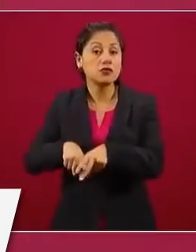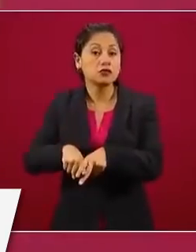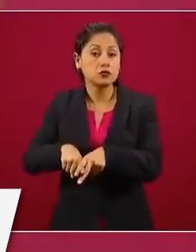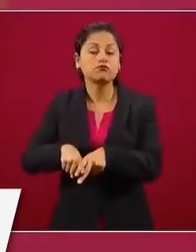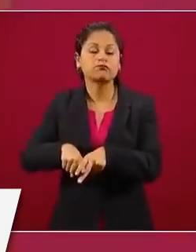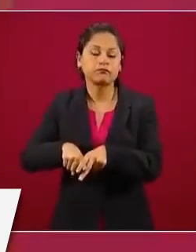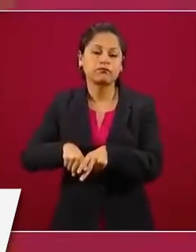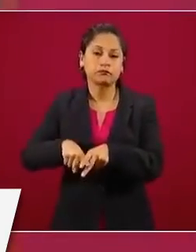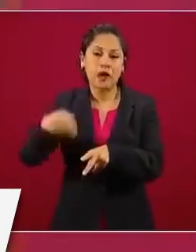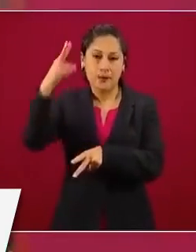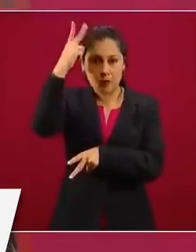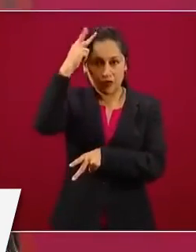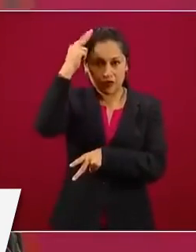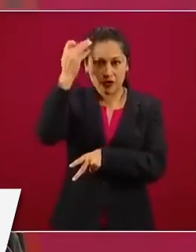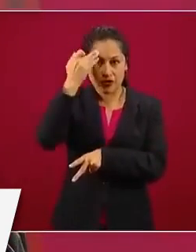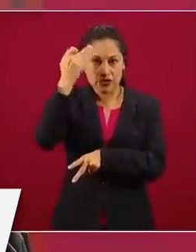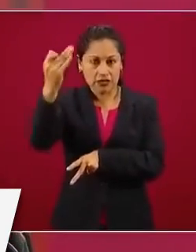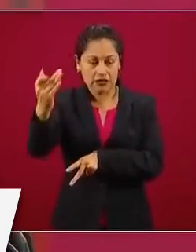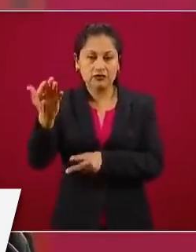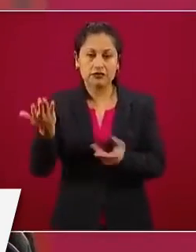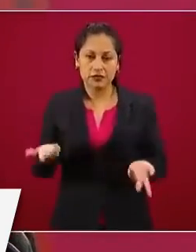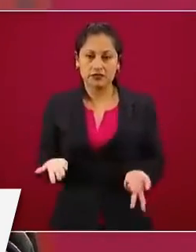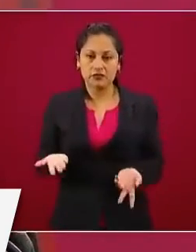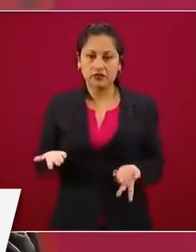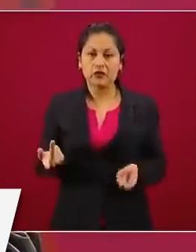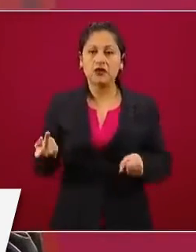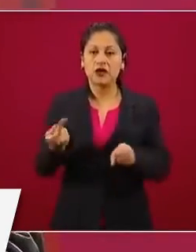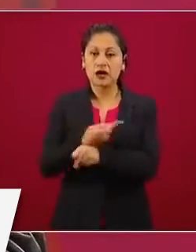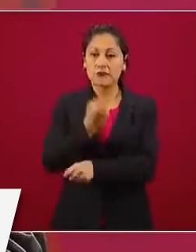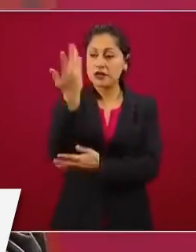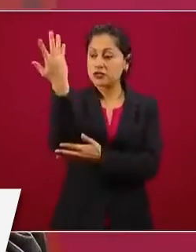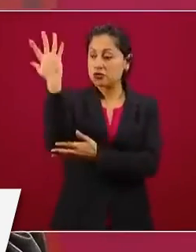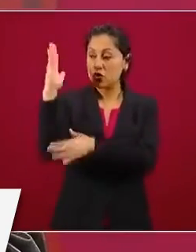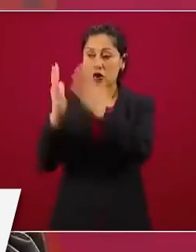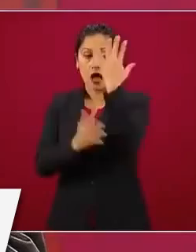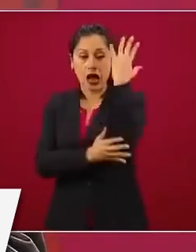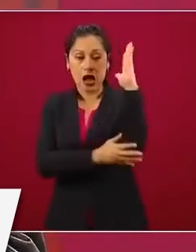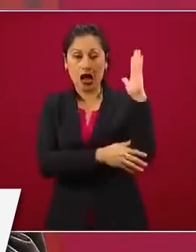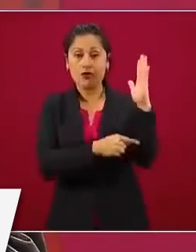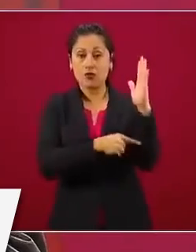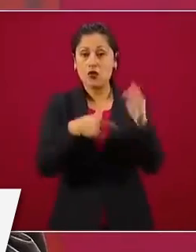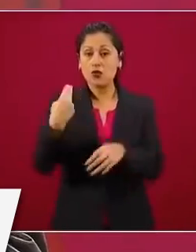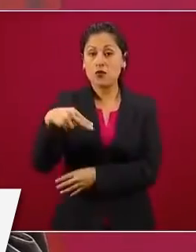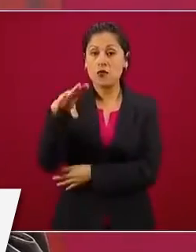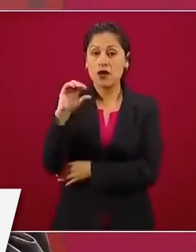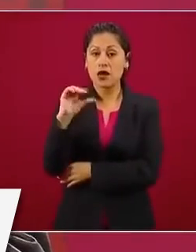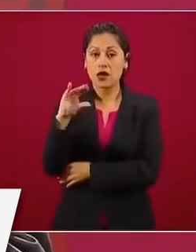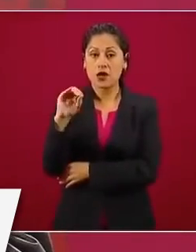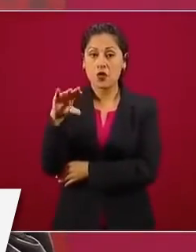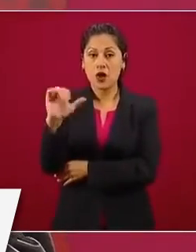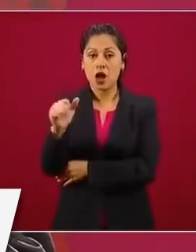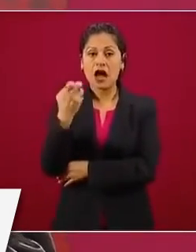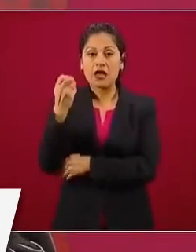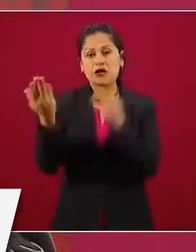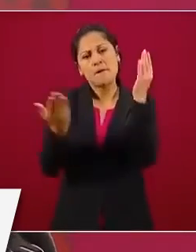se explotó la caoba, que es la reina de las maderas.